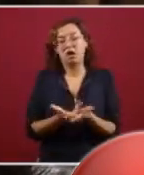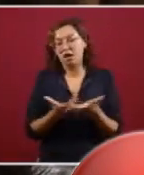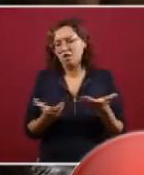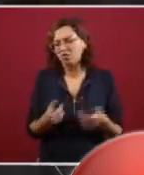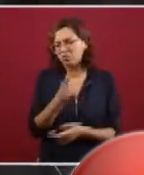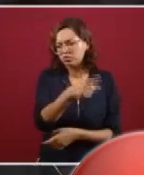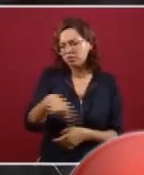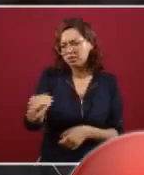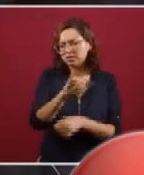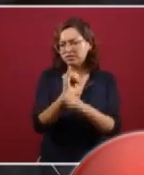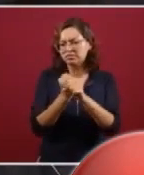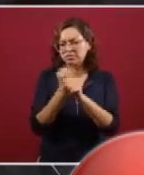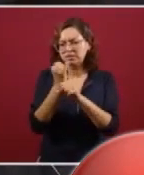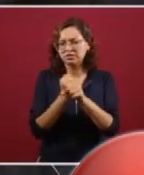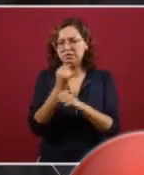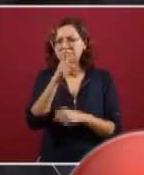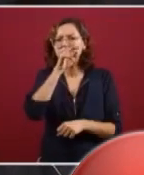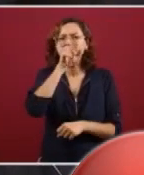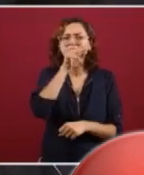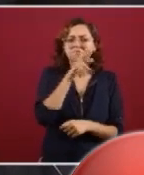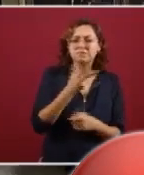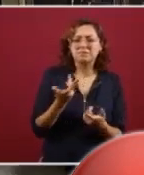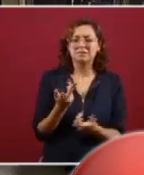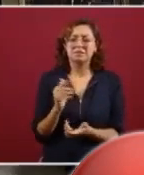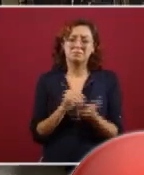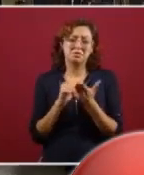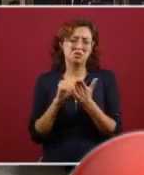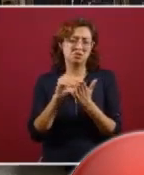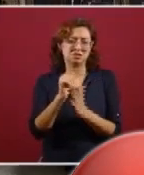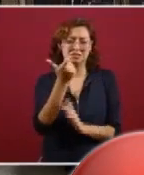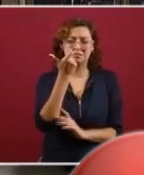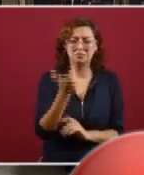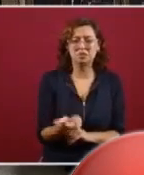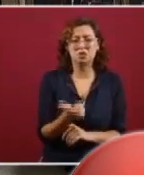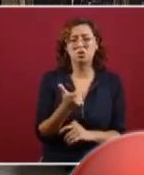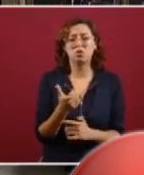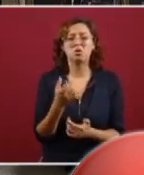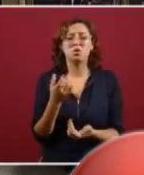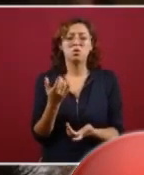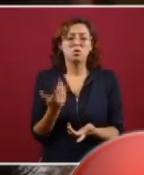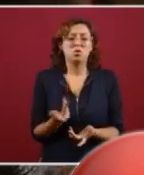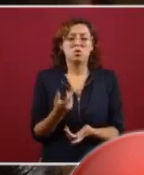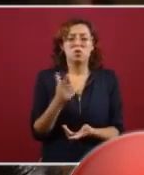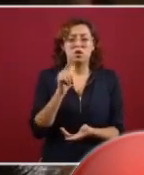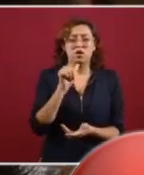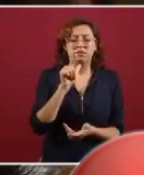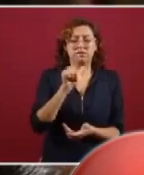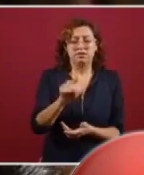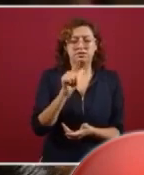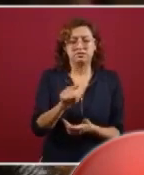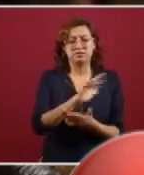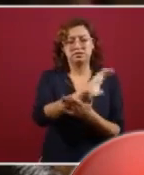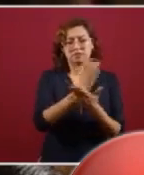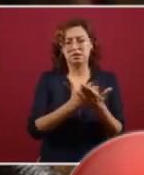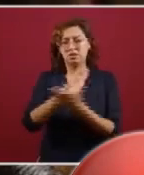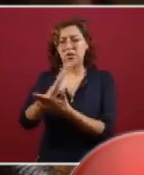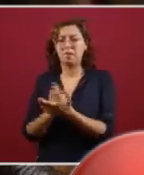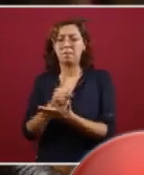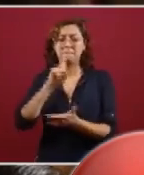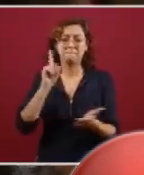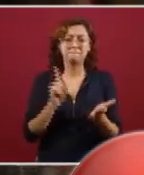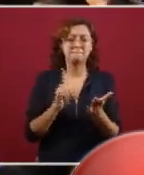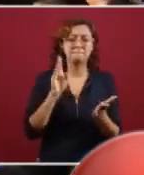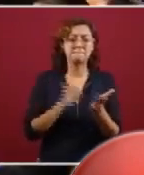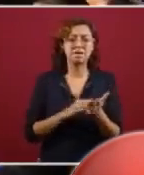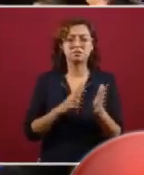al interior del gobierno? Porque podrían ser miles de millones de pesos. Tan solo en 17 contratos eran 1.400 millones de pesos,